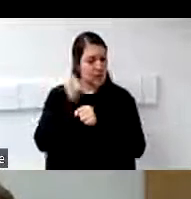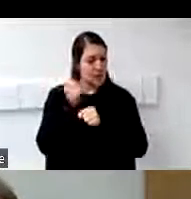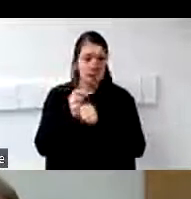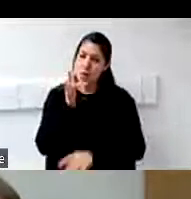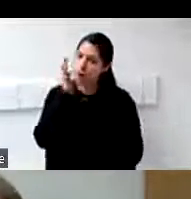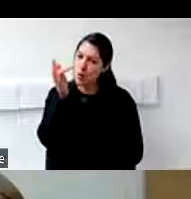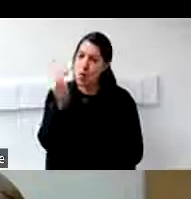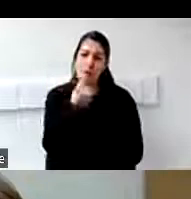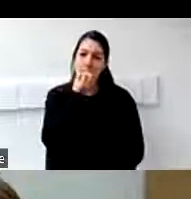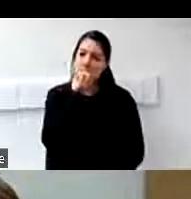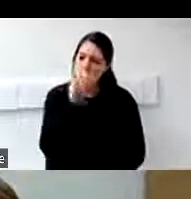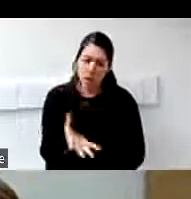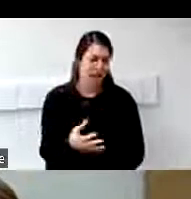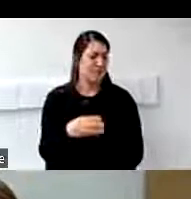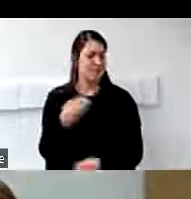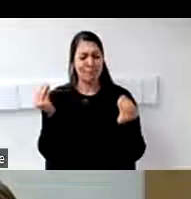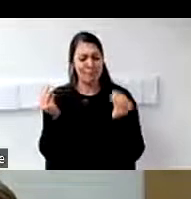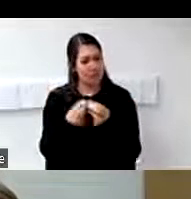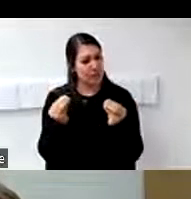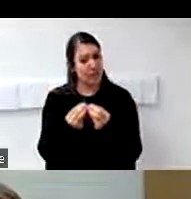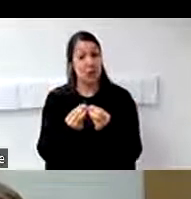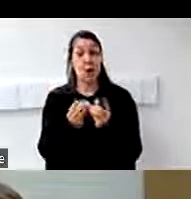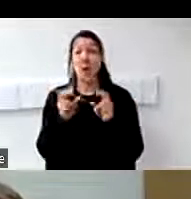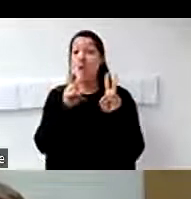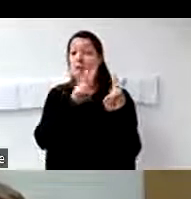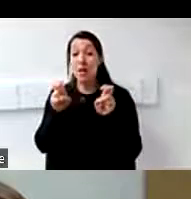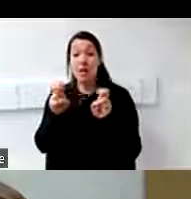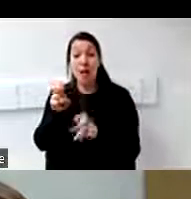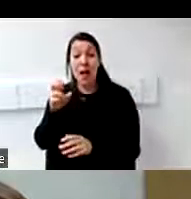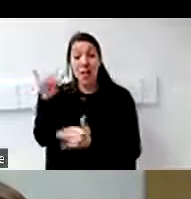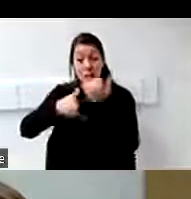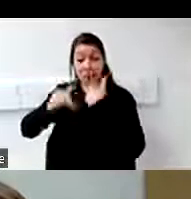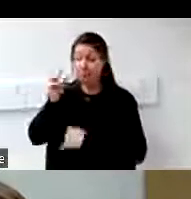tema, muchísimo. Sabemos muy poco del tema.